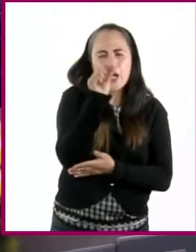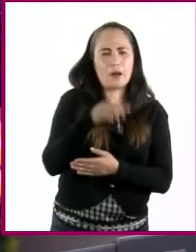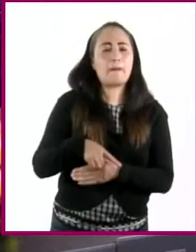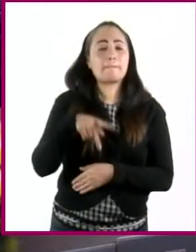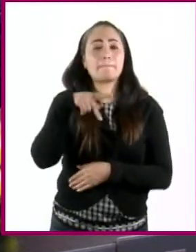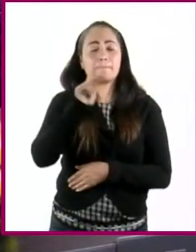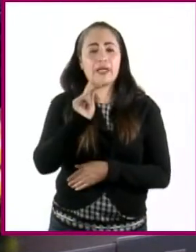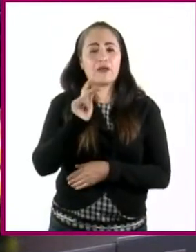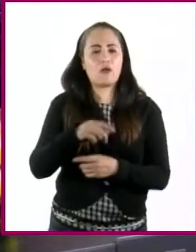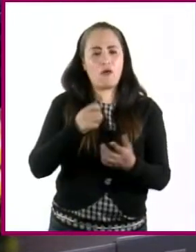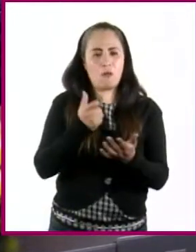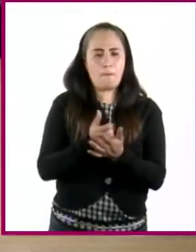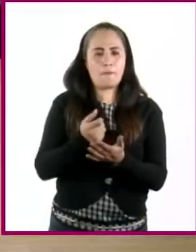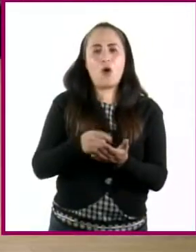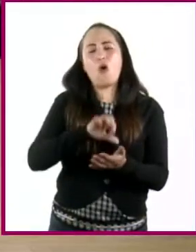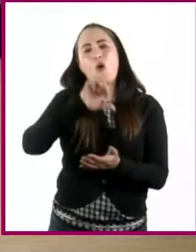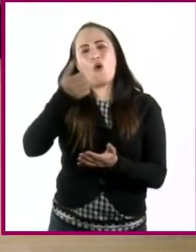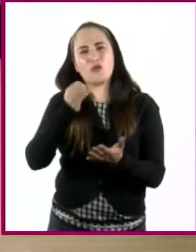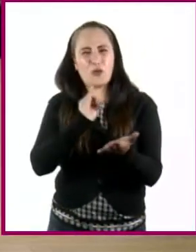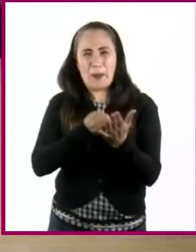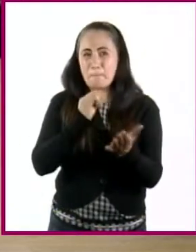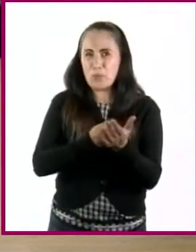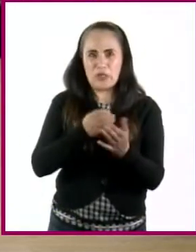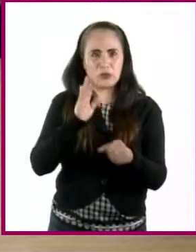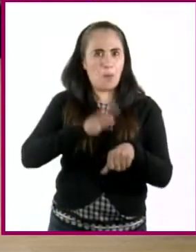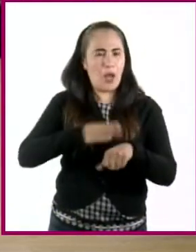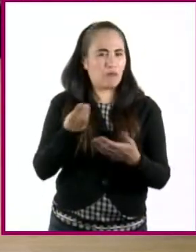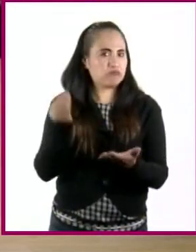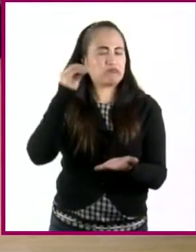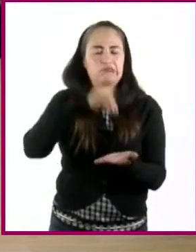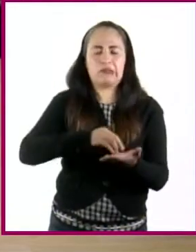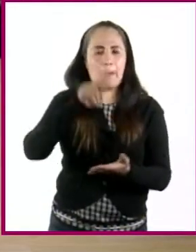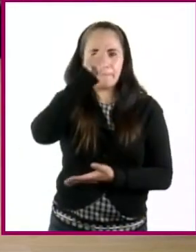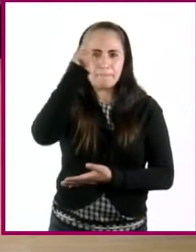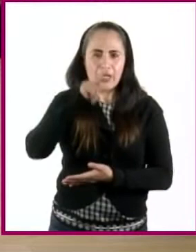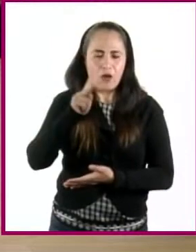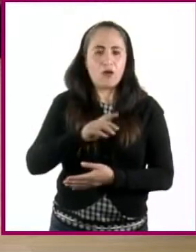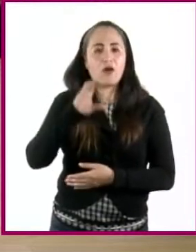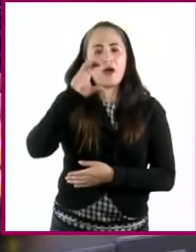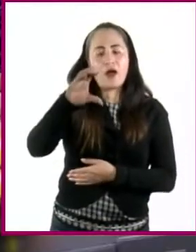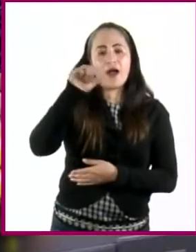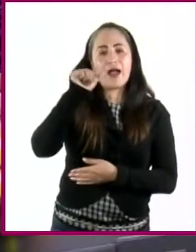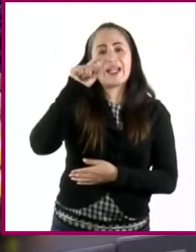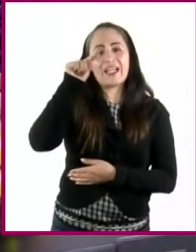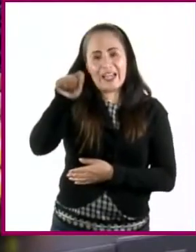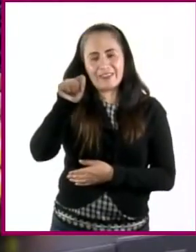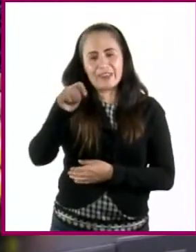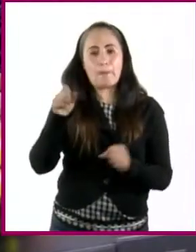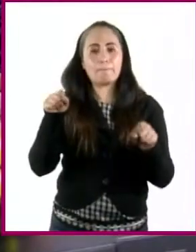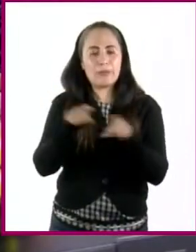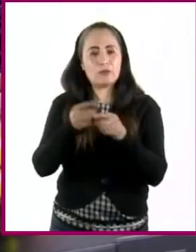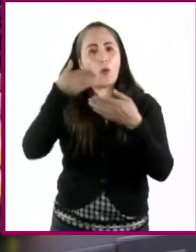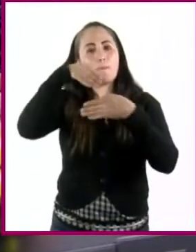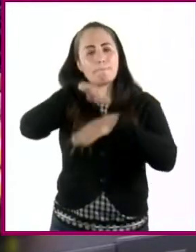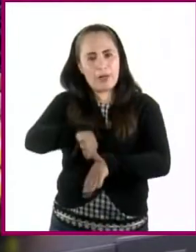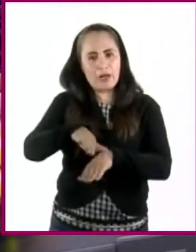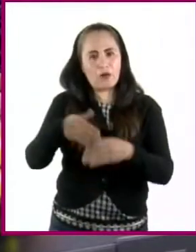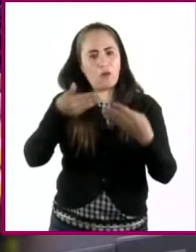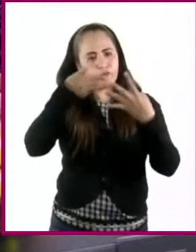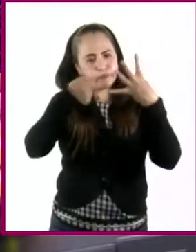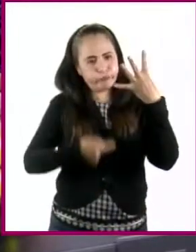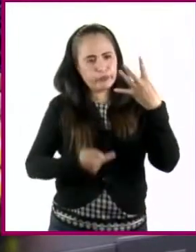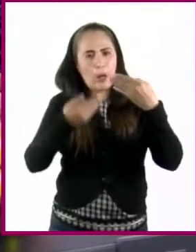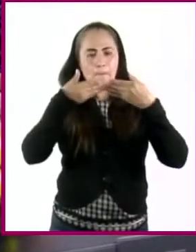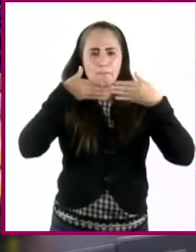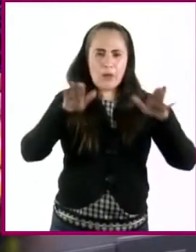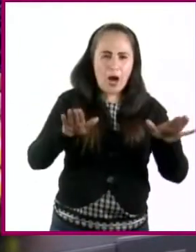seguros hacen que sea una terrible opción. Además de diseñar el CAT y obligar a las instituciones financieras a hacerlo público en cada publicidad que